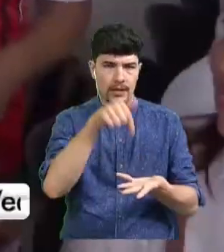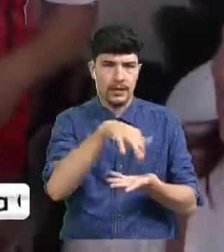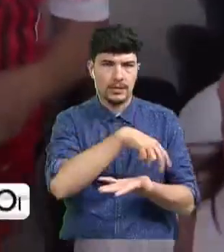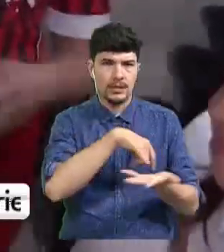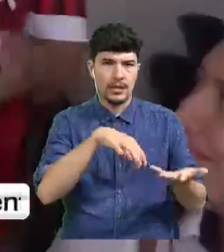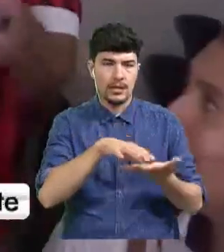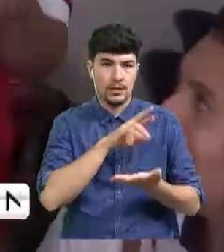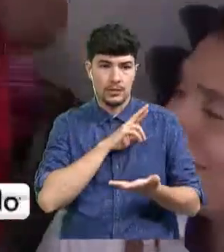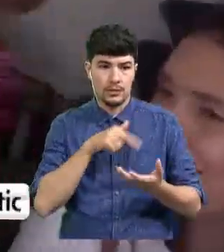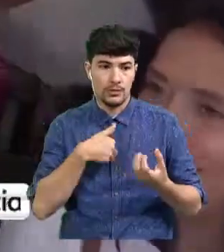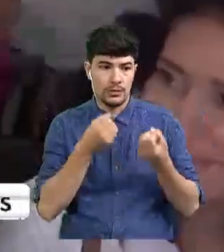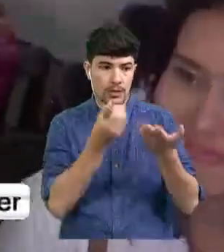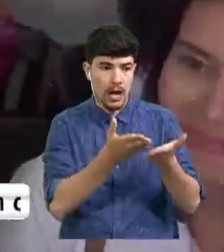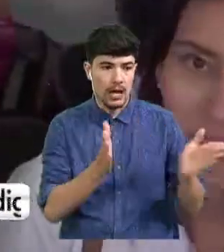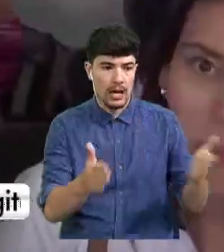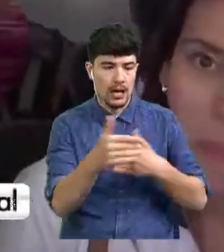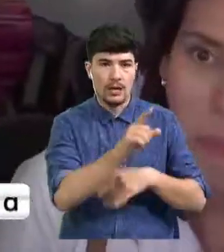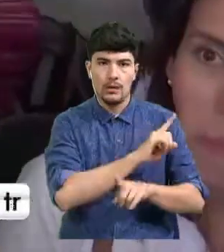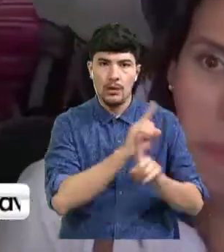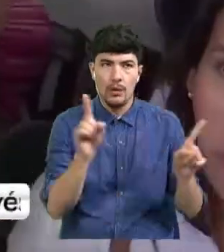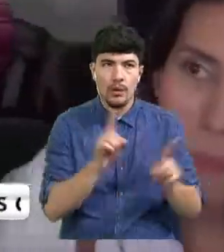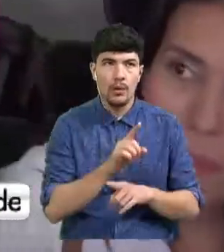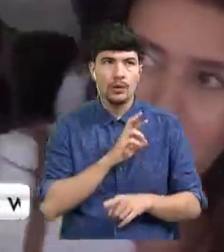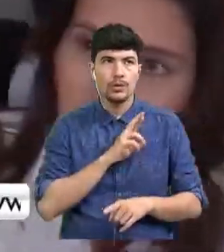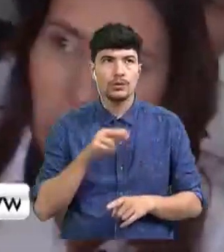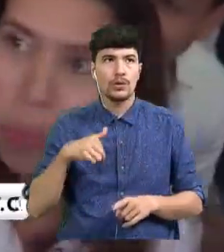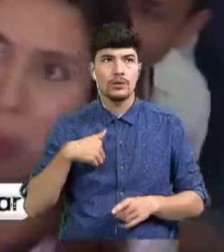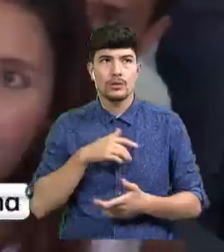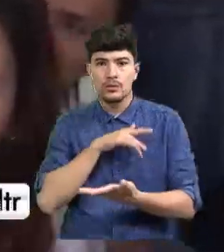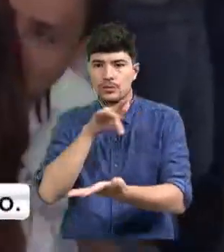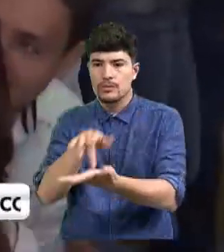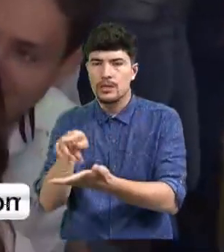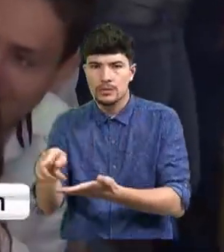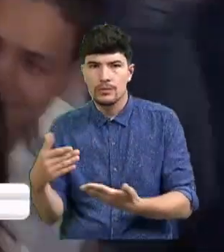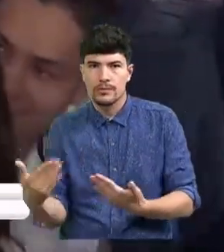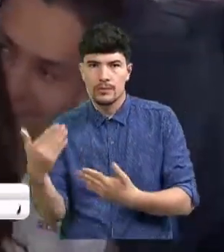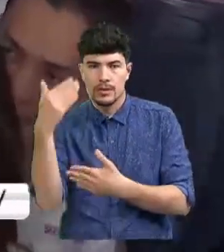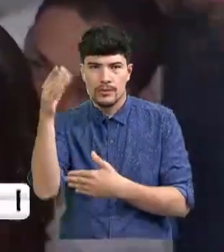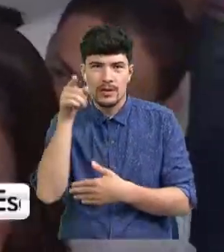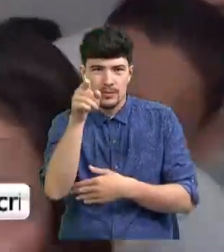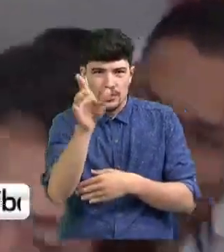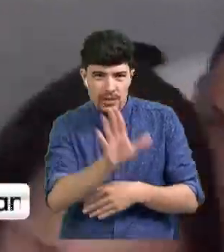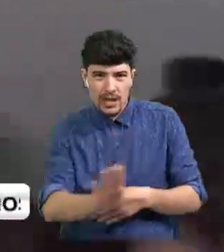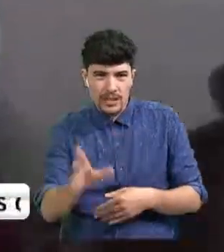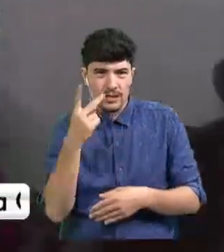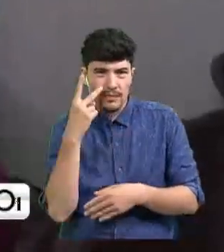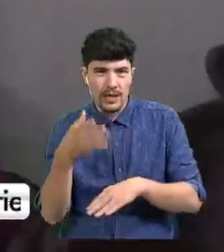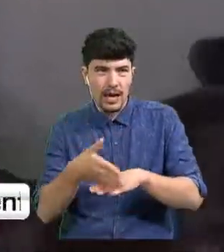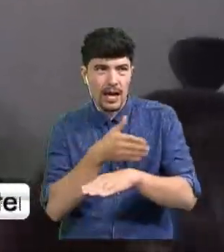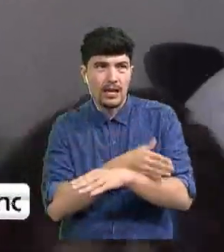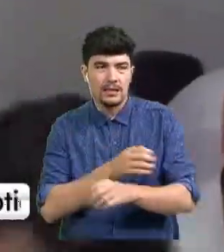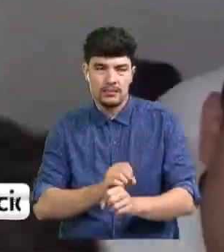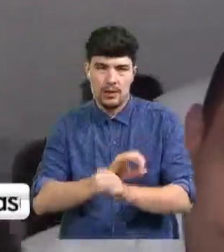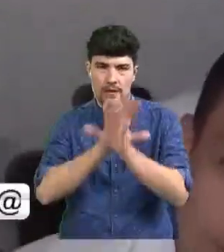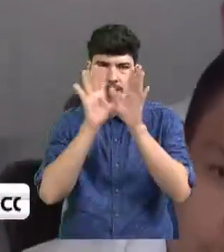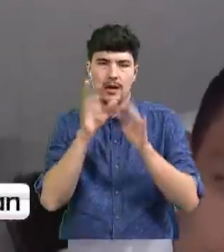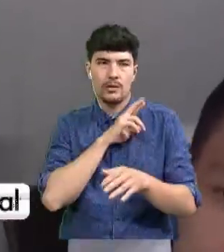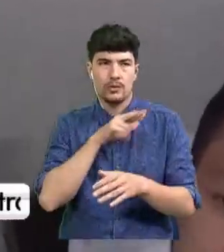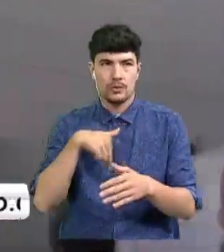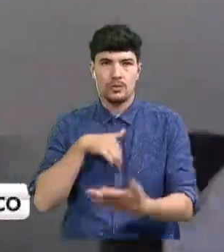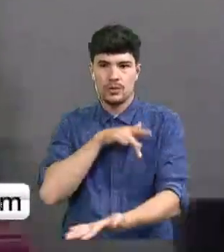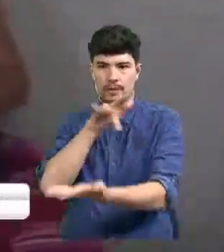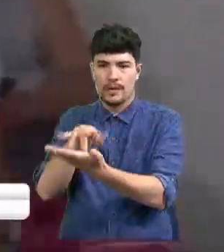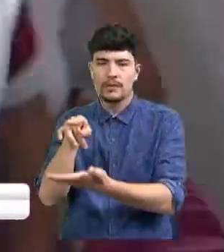entregamos dotaciones en cajas, sino que vamos ya a verlos en funcionamiento. La nota que ustedes acaban de ver fue esta mañana, donde fuimos a ver